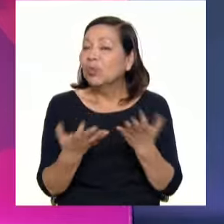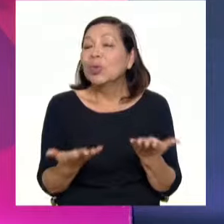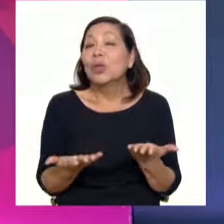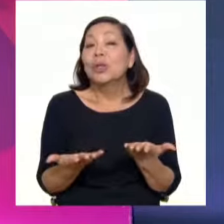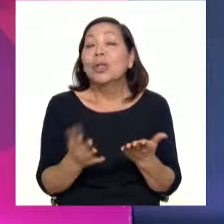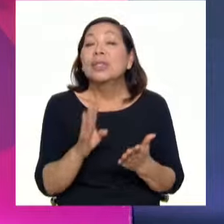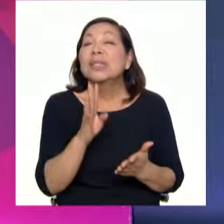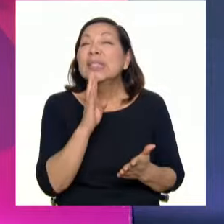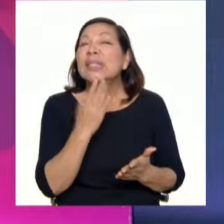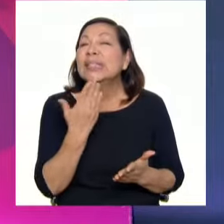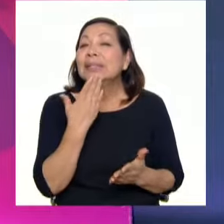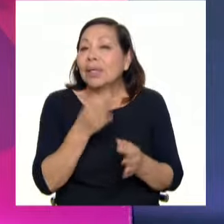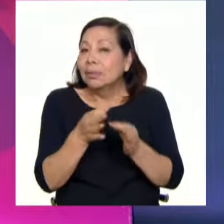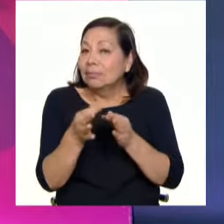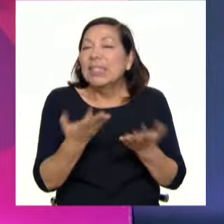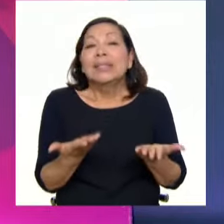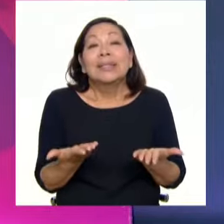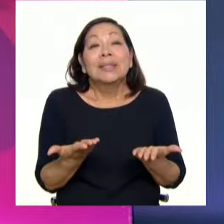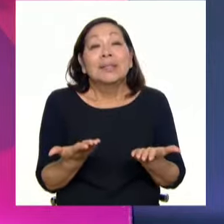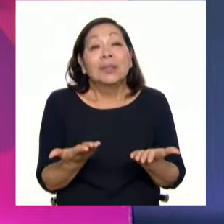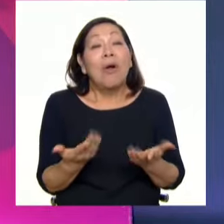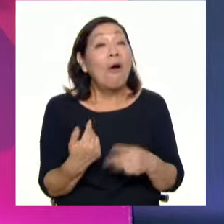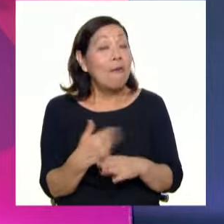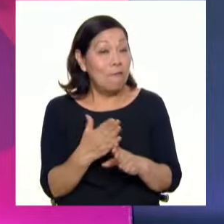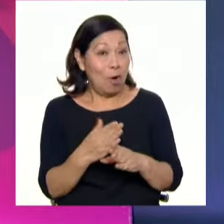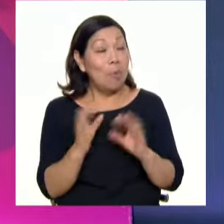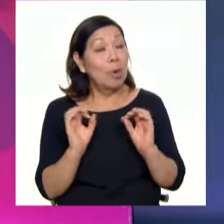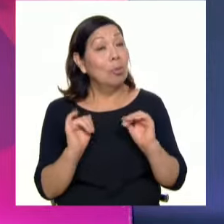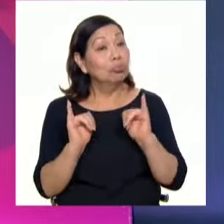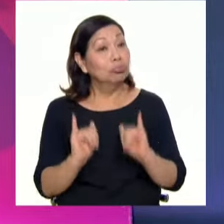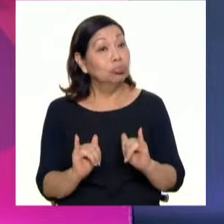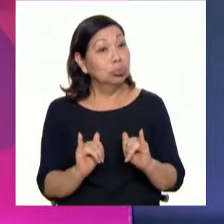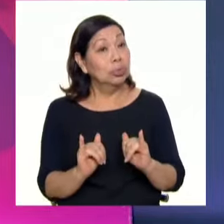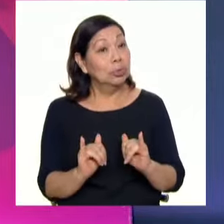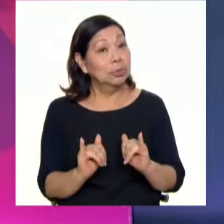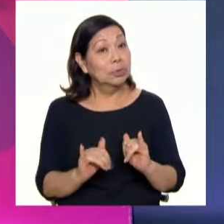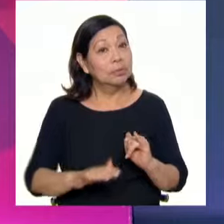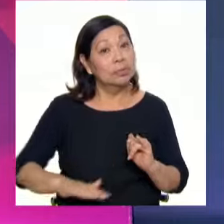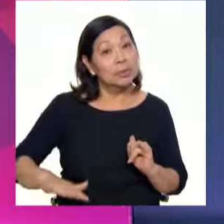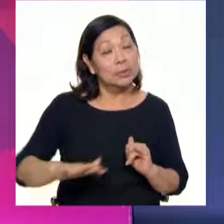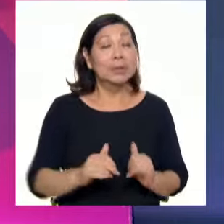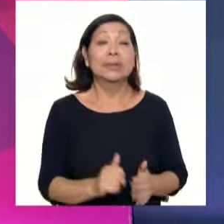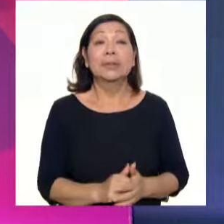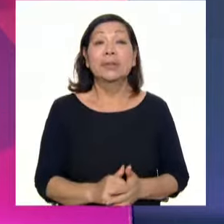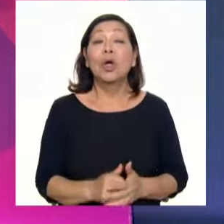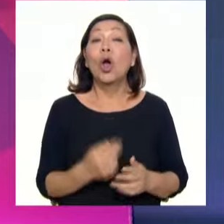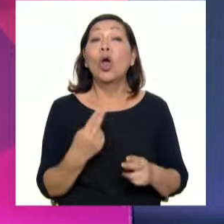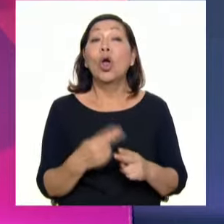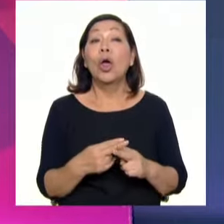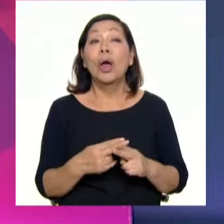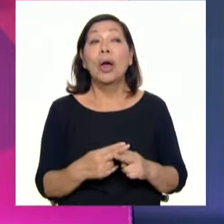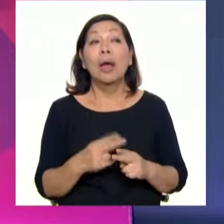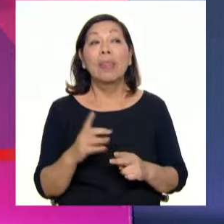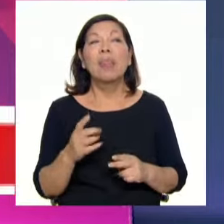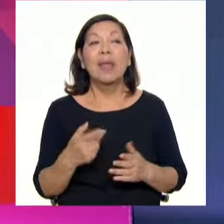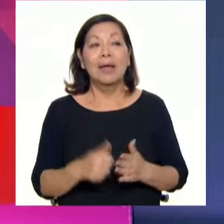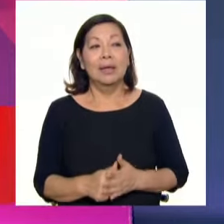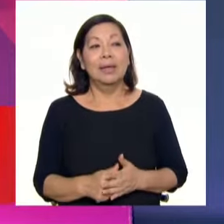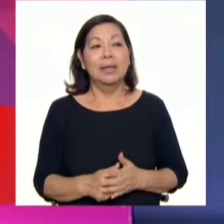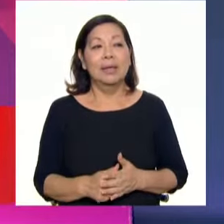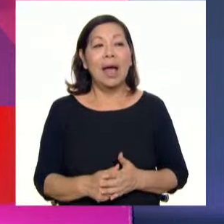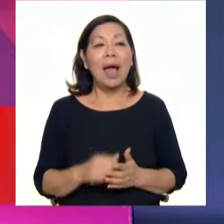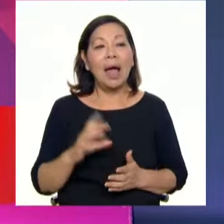a hablar primero acerca de un sistema que está posicionado muy cerca de nuestro territorio, denominado DANA. ¿Qué cosa es